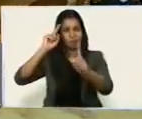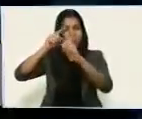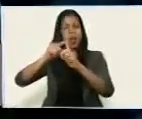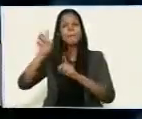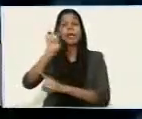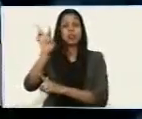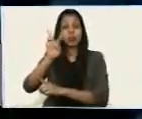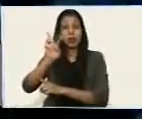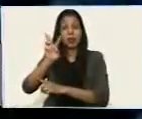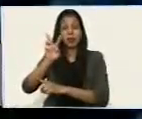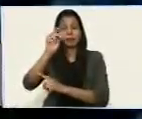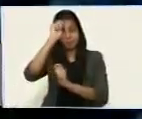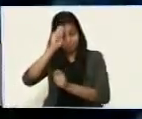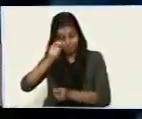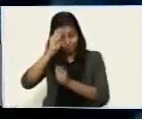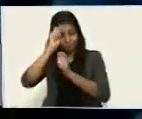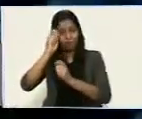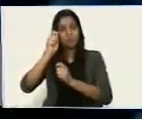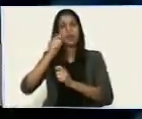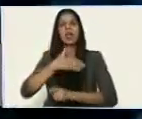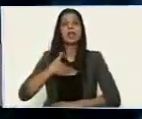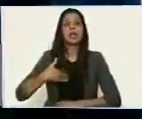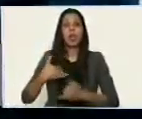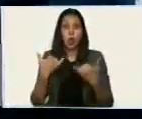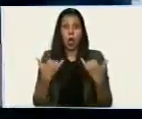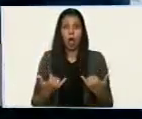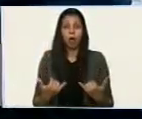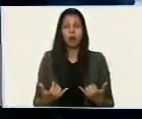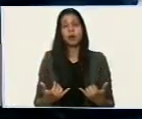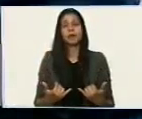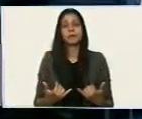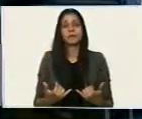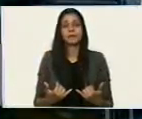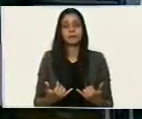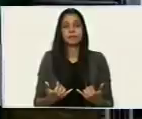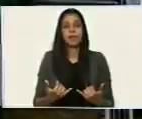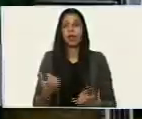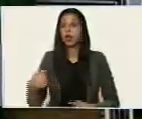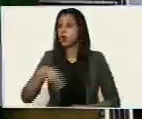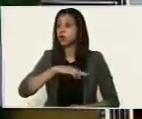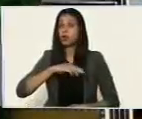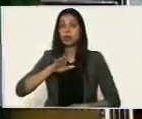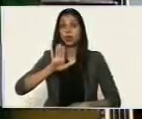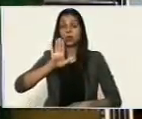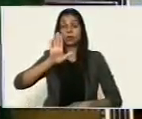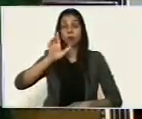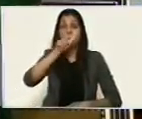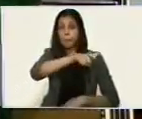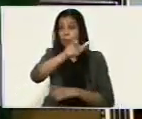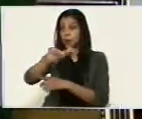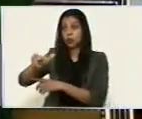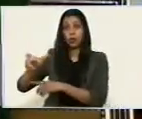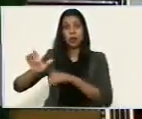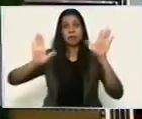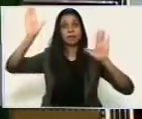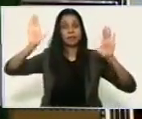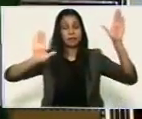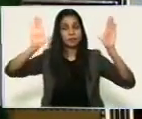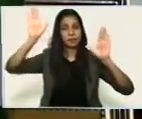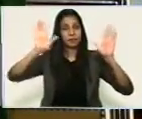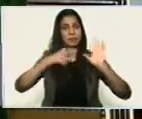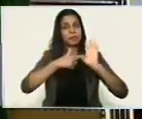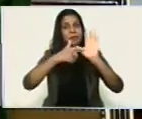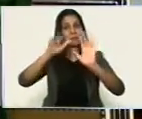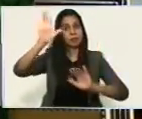Por eso yo quiero que ahorita levantemos la mano las y los